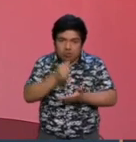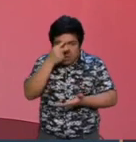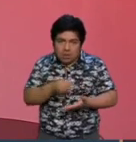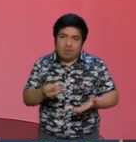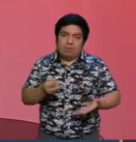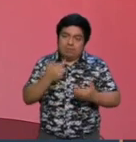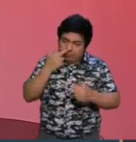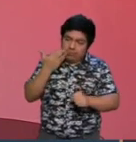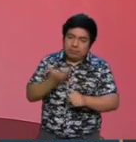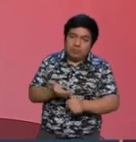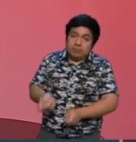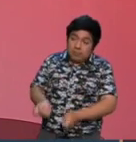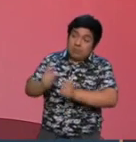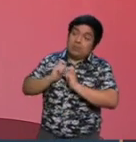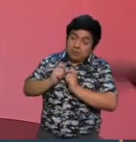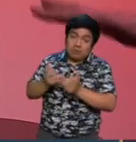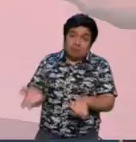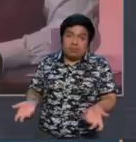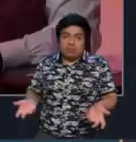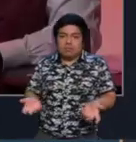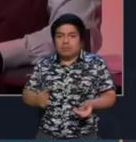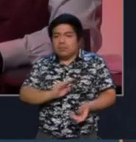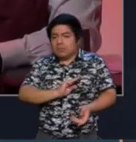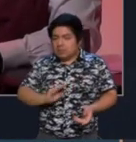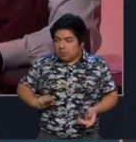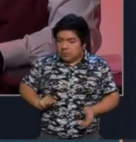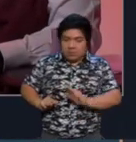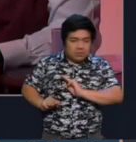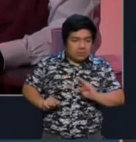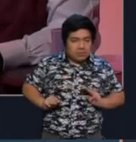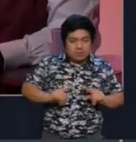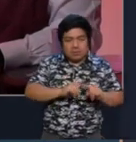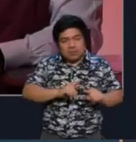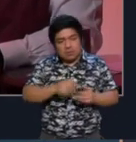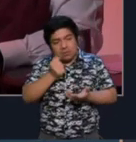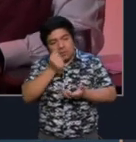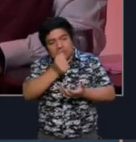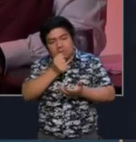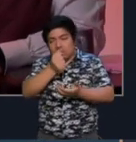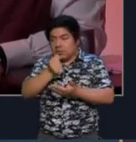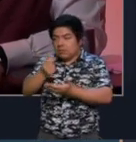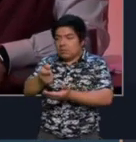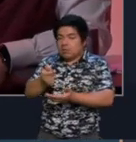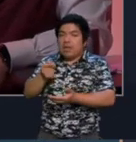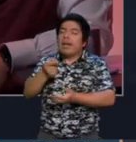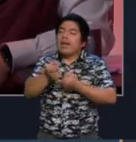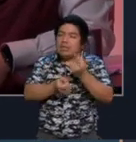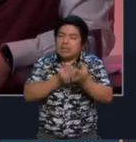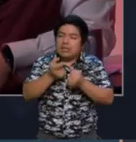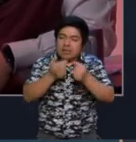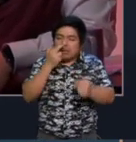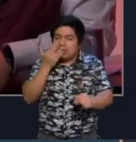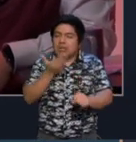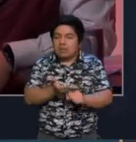responsabilidad y la potestad de llevar. Todos los municipios dedican recursos Bueno, pero del ellos país. tienen facultades, pero ellos tienen facultades. Todos